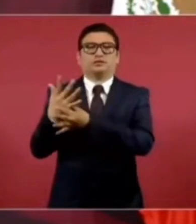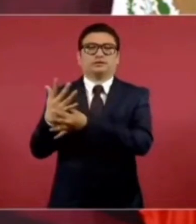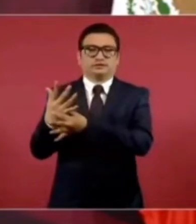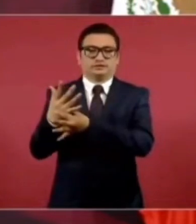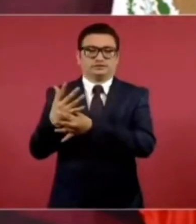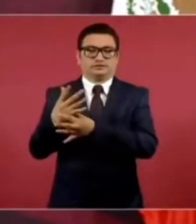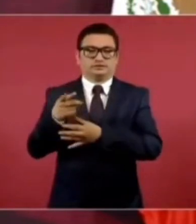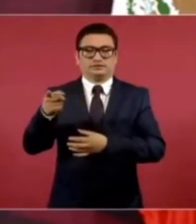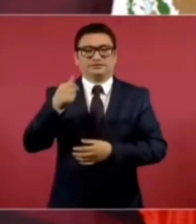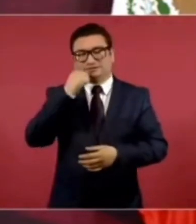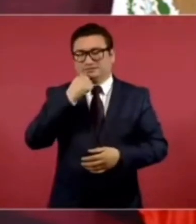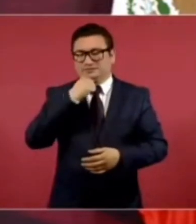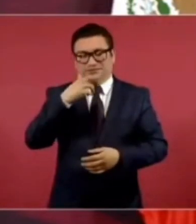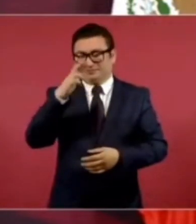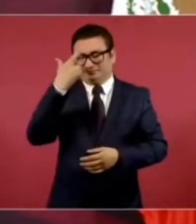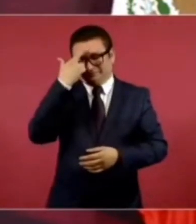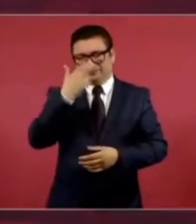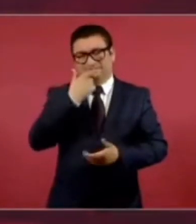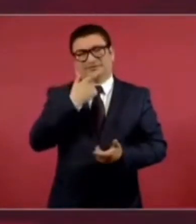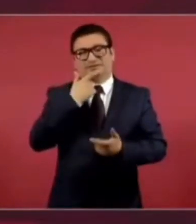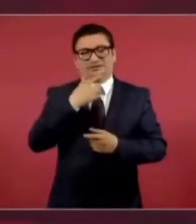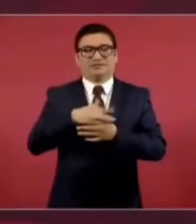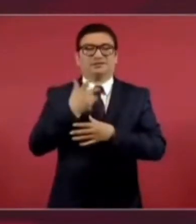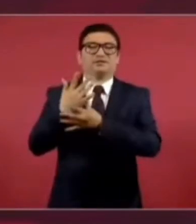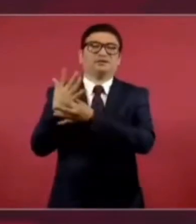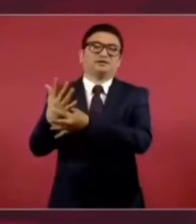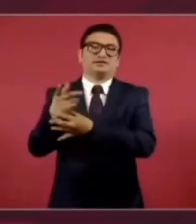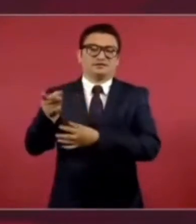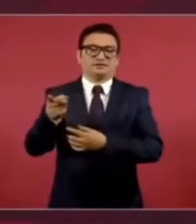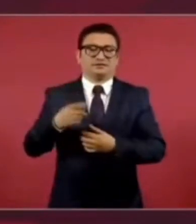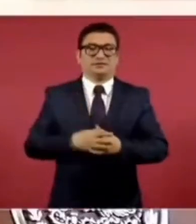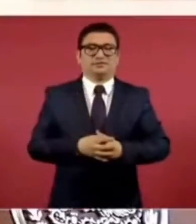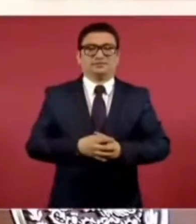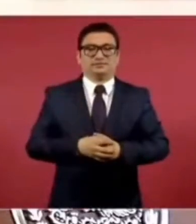que siempre me da risa recordarlo, me dijo,